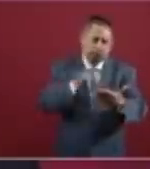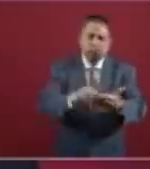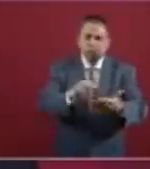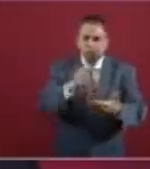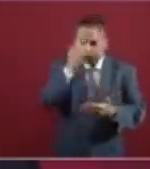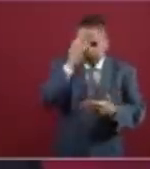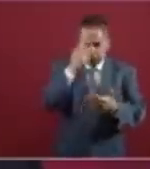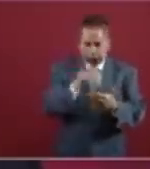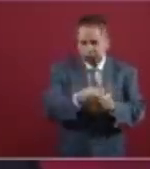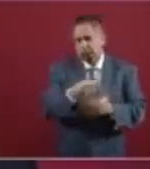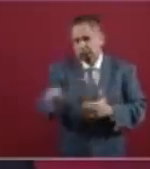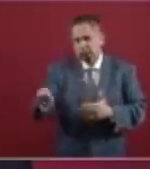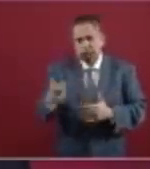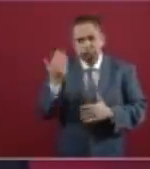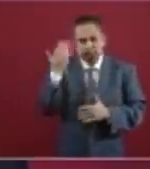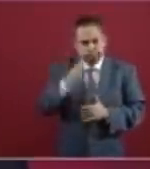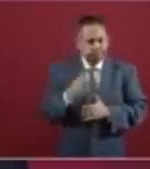que